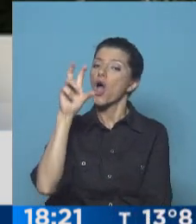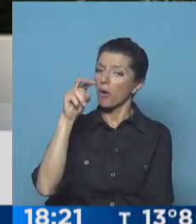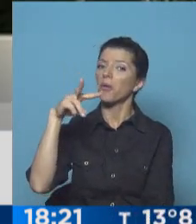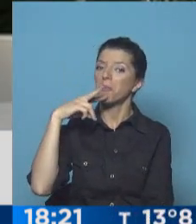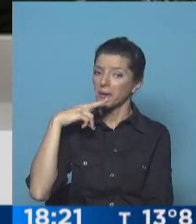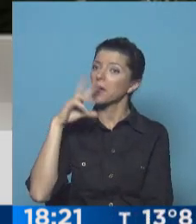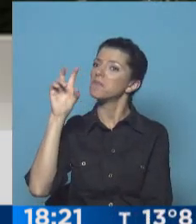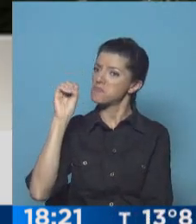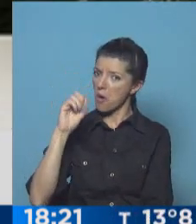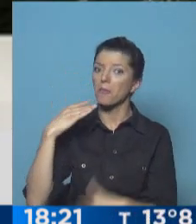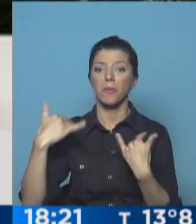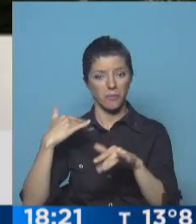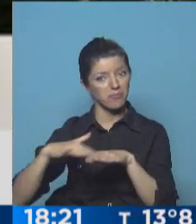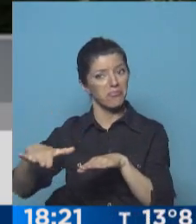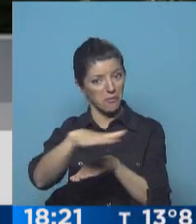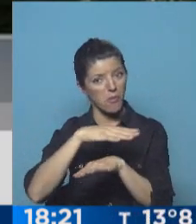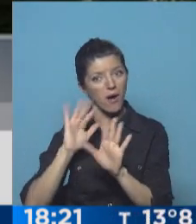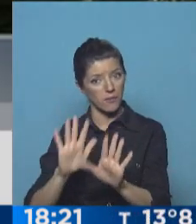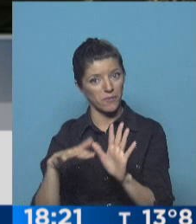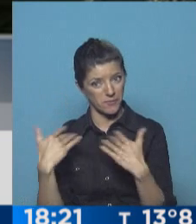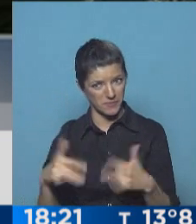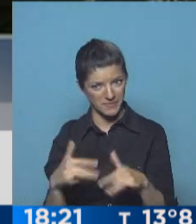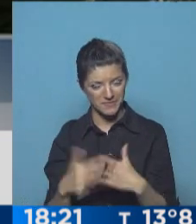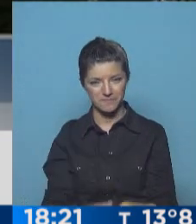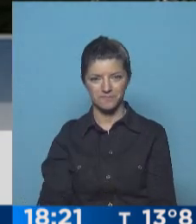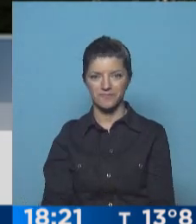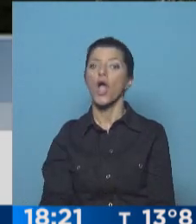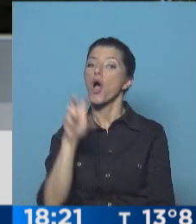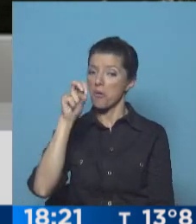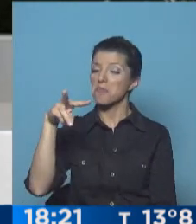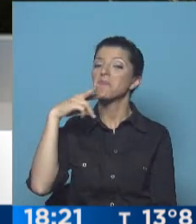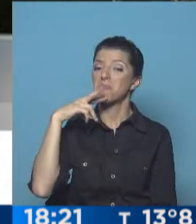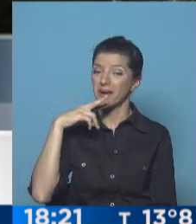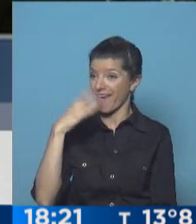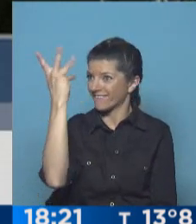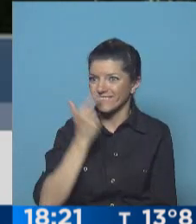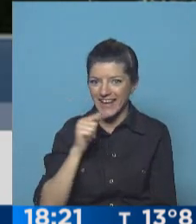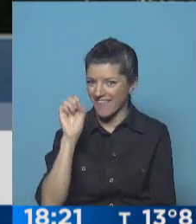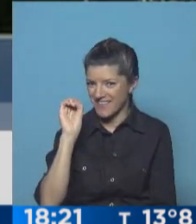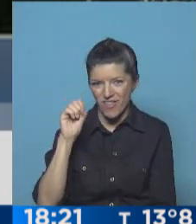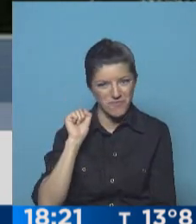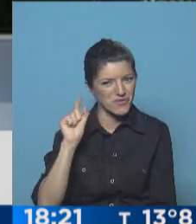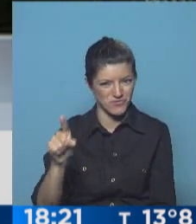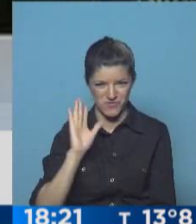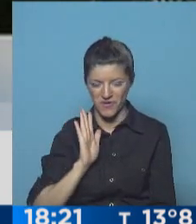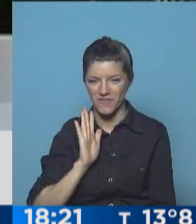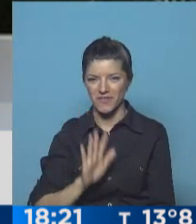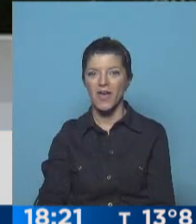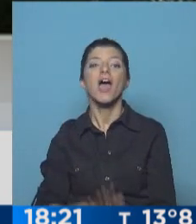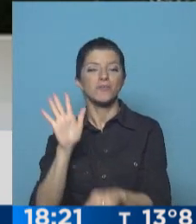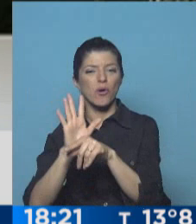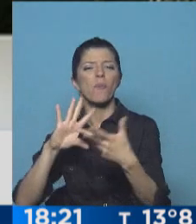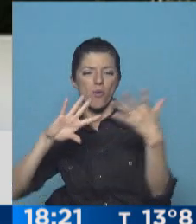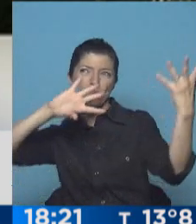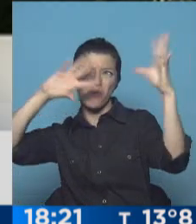el nombrecito del pueblo? No, se gastaron todos con el tema, Oro Verde. Me encanta lo de Oro Verde, porque es muy ecológico